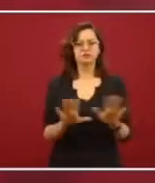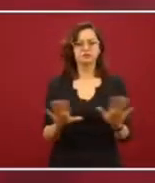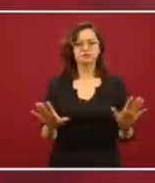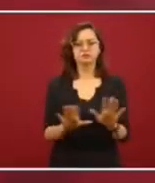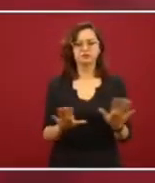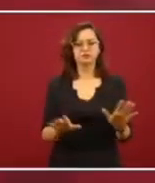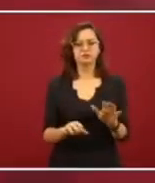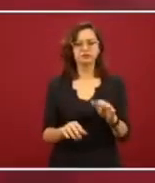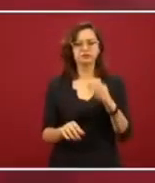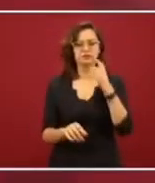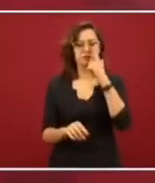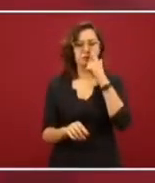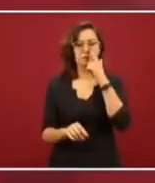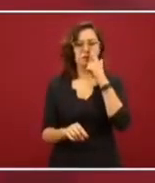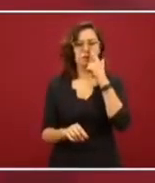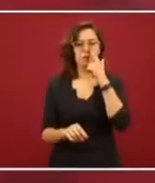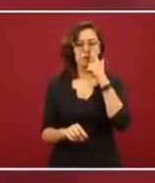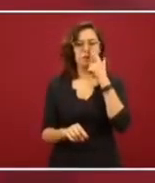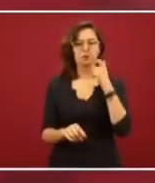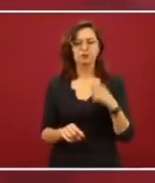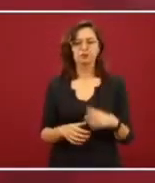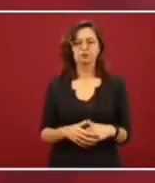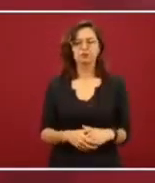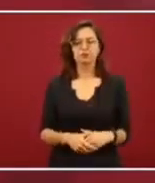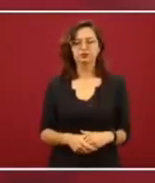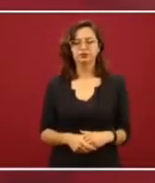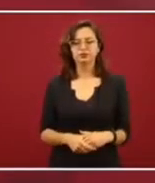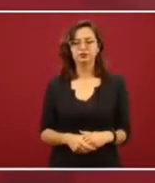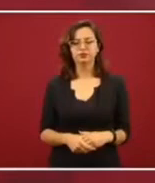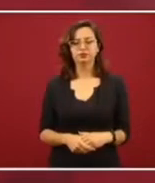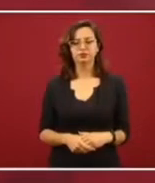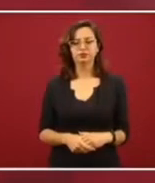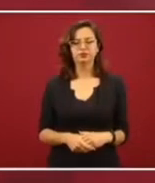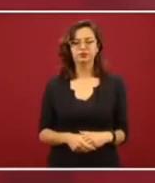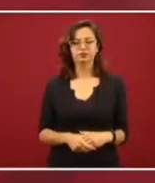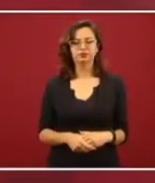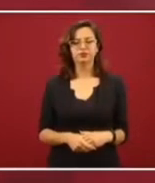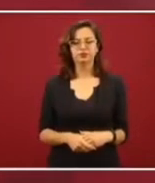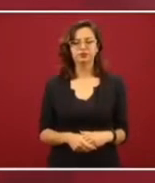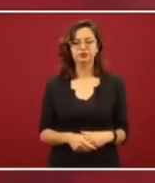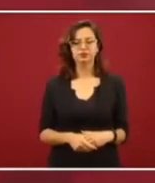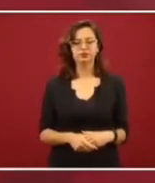con la firme